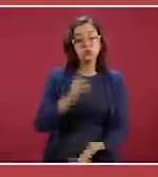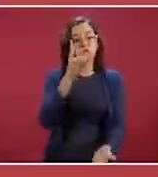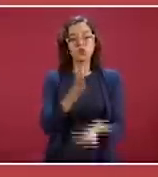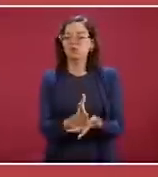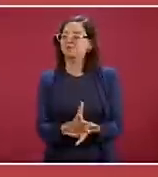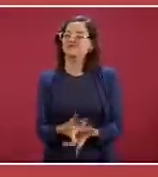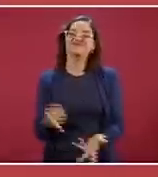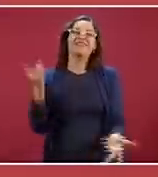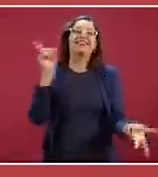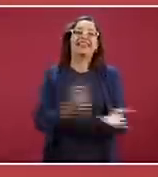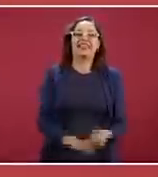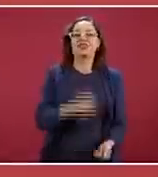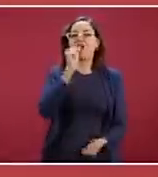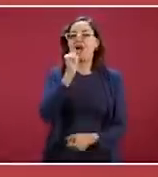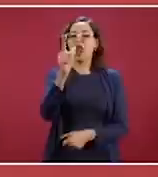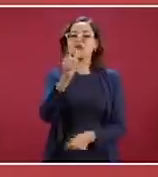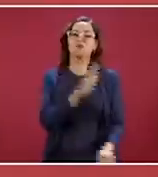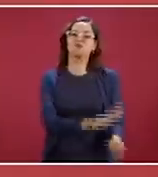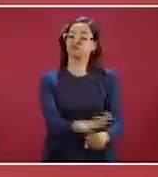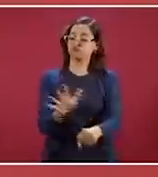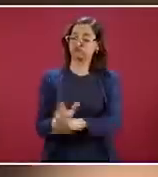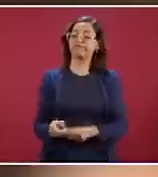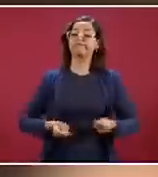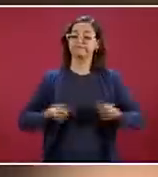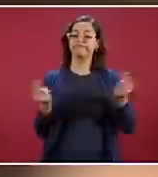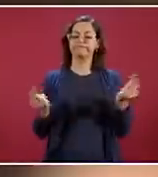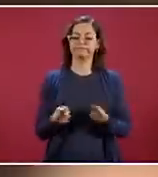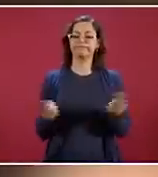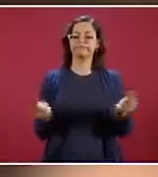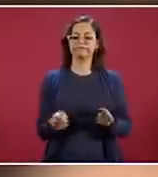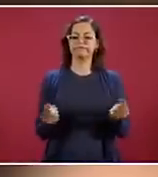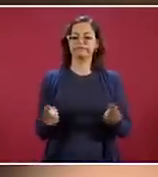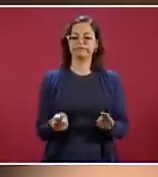sino el bienestar del alma.